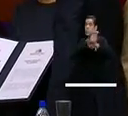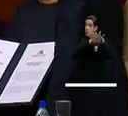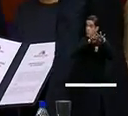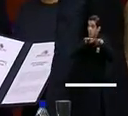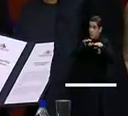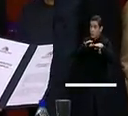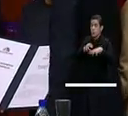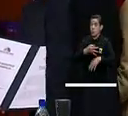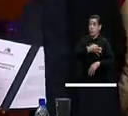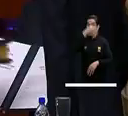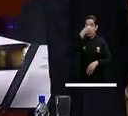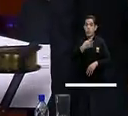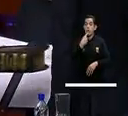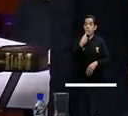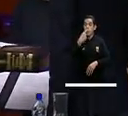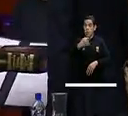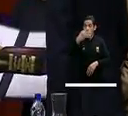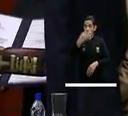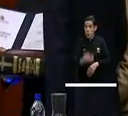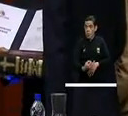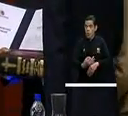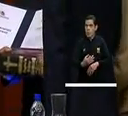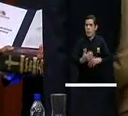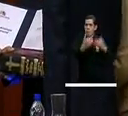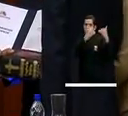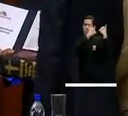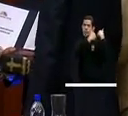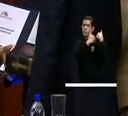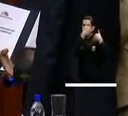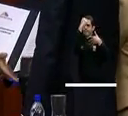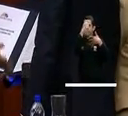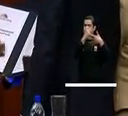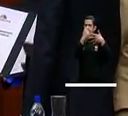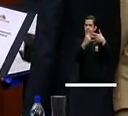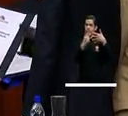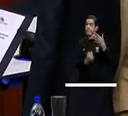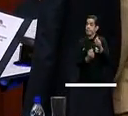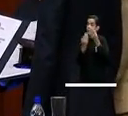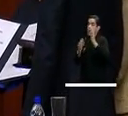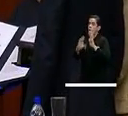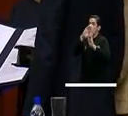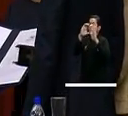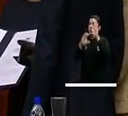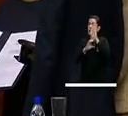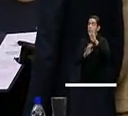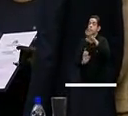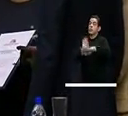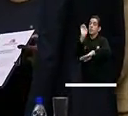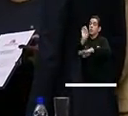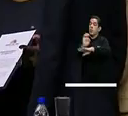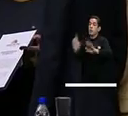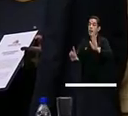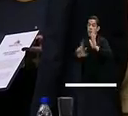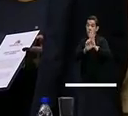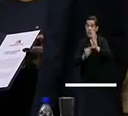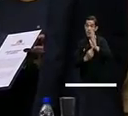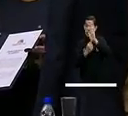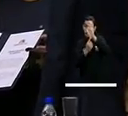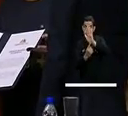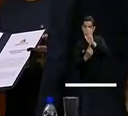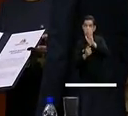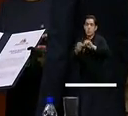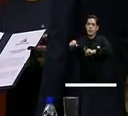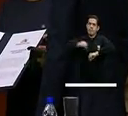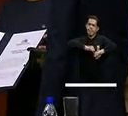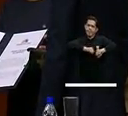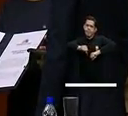cumplirá fielmente las funciones otorgadas por la Constitución de la República y la ley en el desempeño